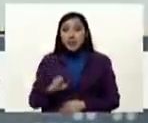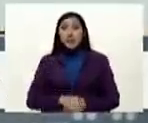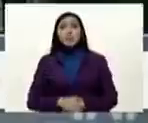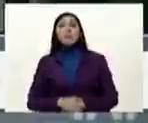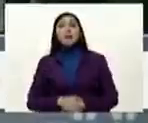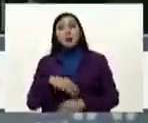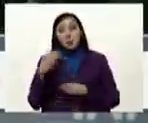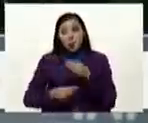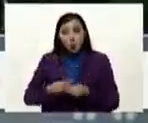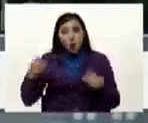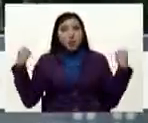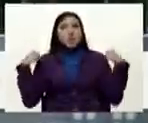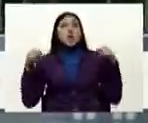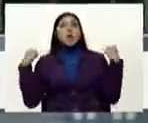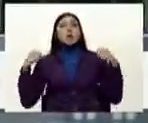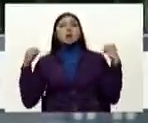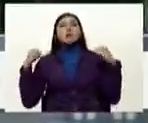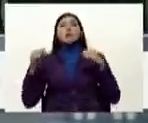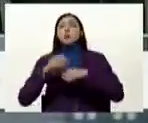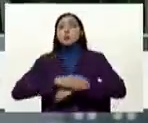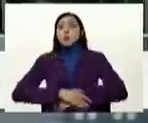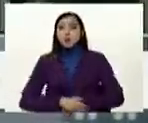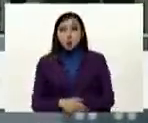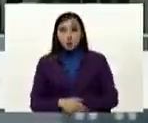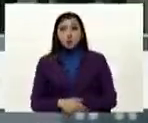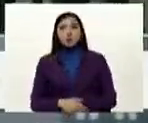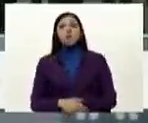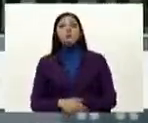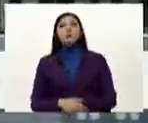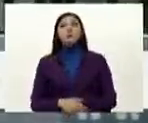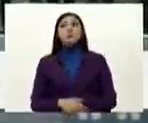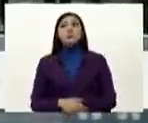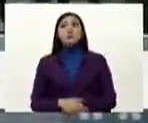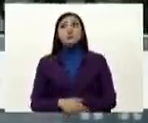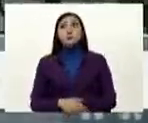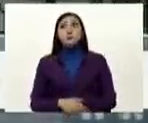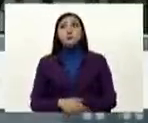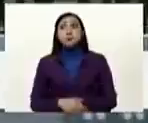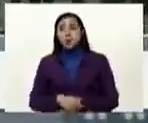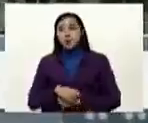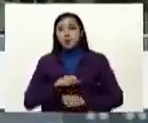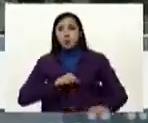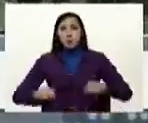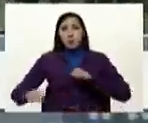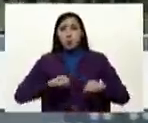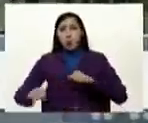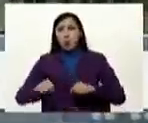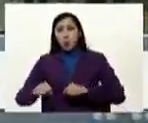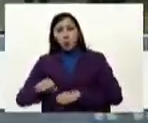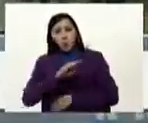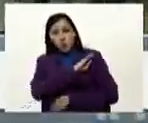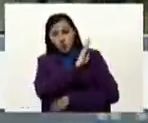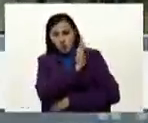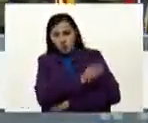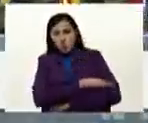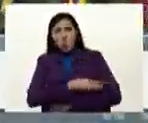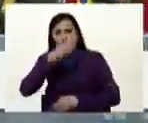los ejercicios Escudo Bolivariano. Esto siempre para mover los músculos